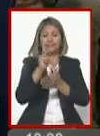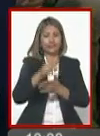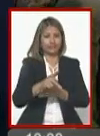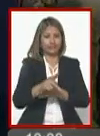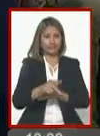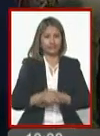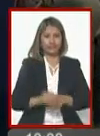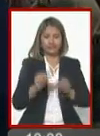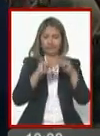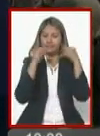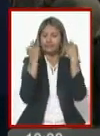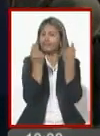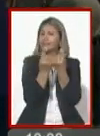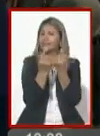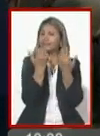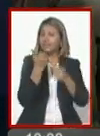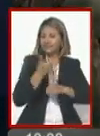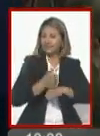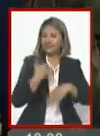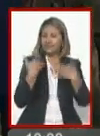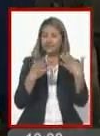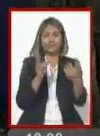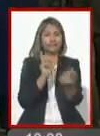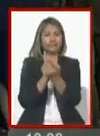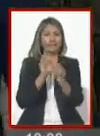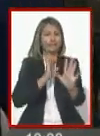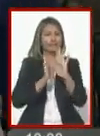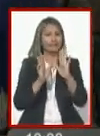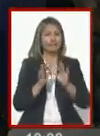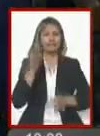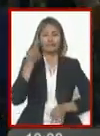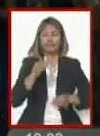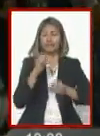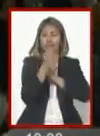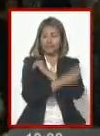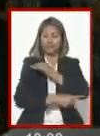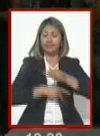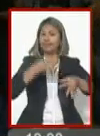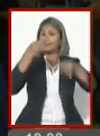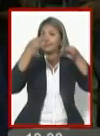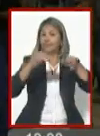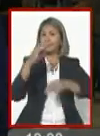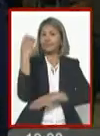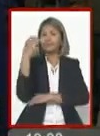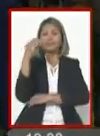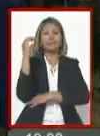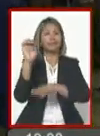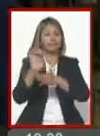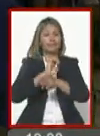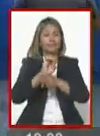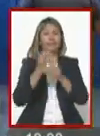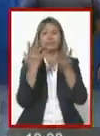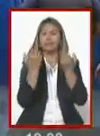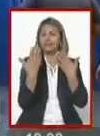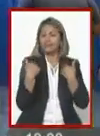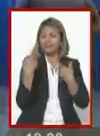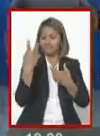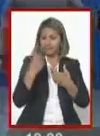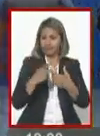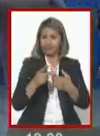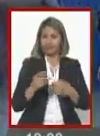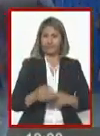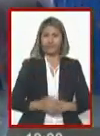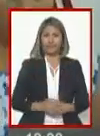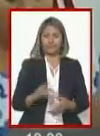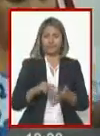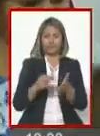Cruz 2019. Lo único que resta es decirle: nos vemos en Expo Cruz 2019 del 20 al 29 de septiembre,